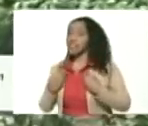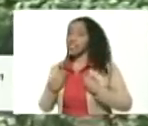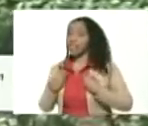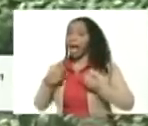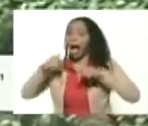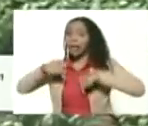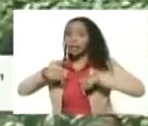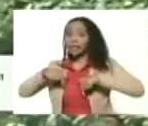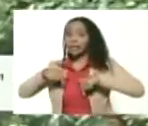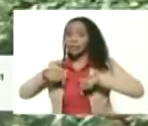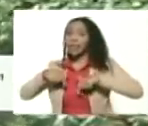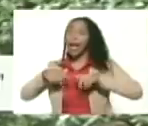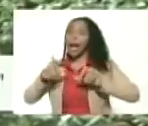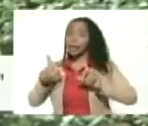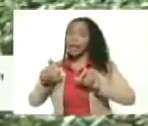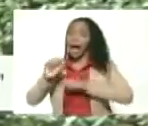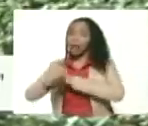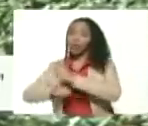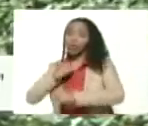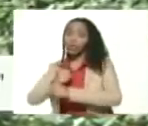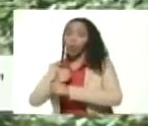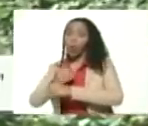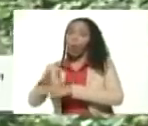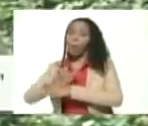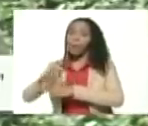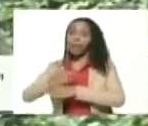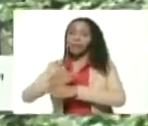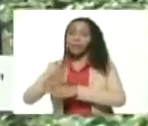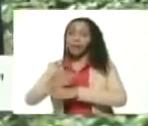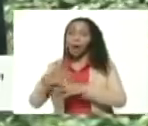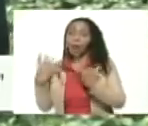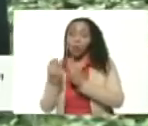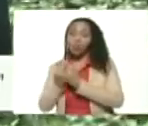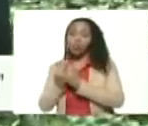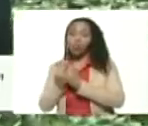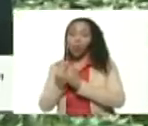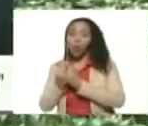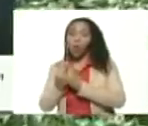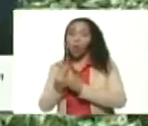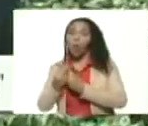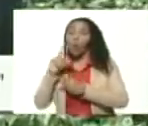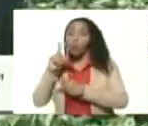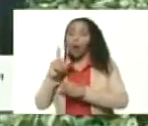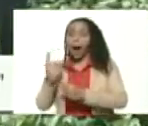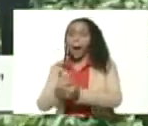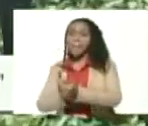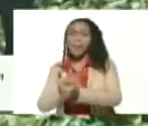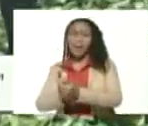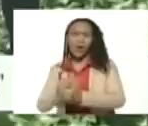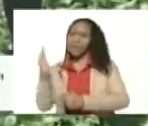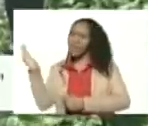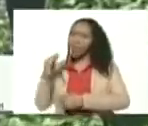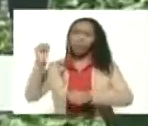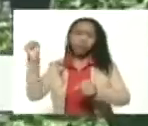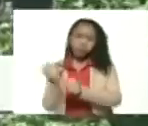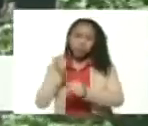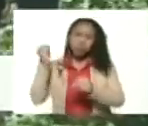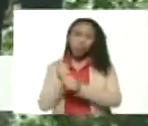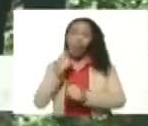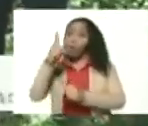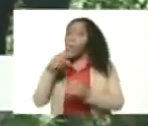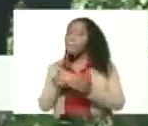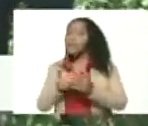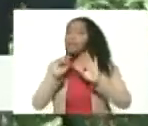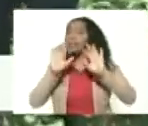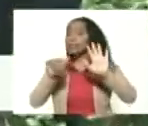acá, pues, en esta asociación cooperativa, conjuntamente con un hermano que ha venido trabajando desde